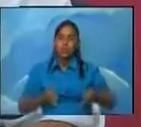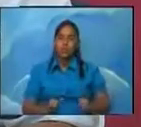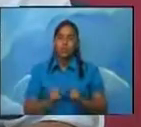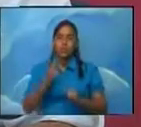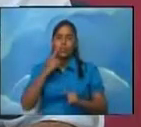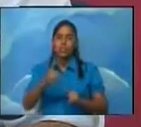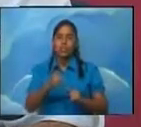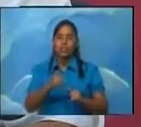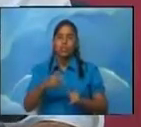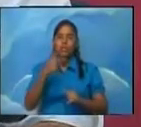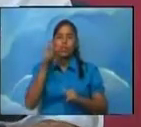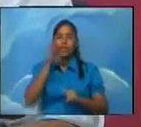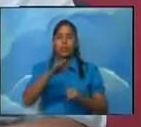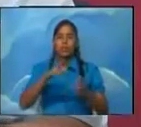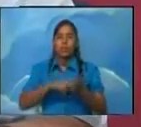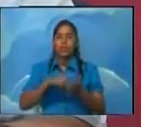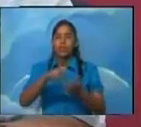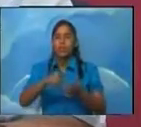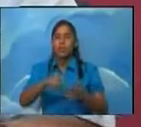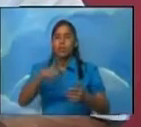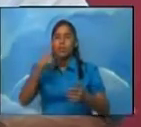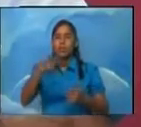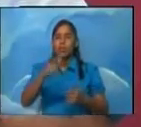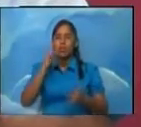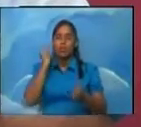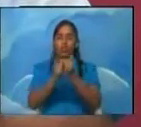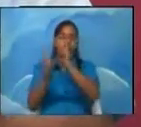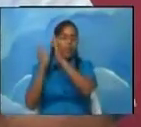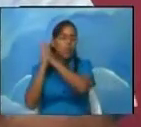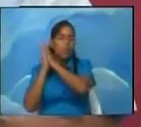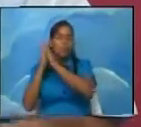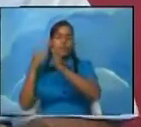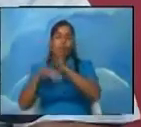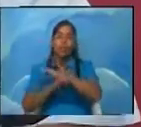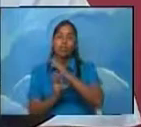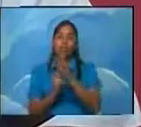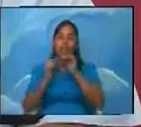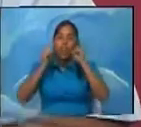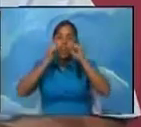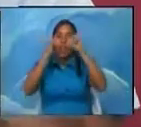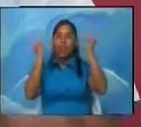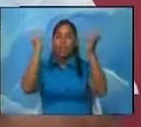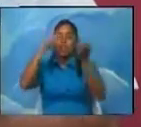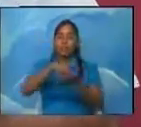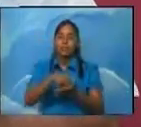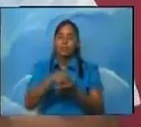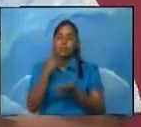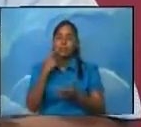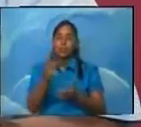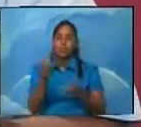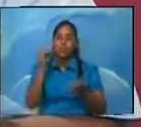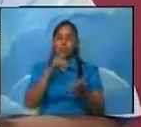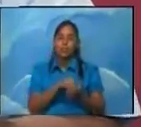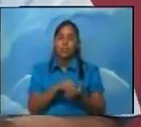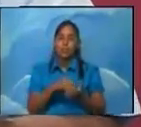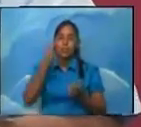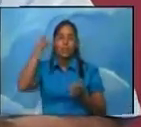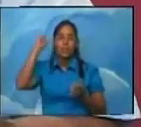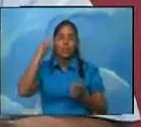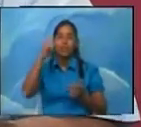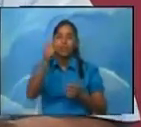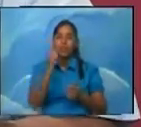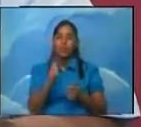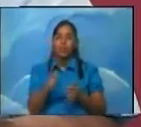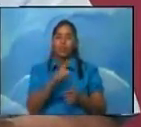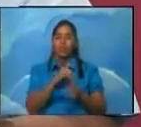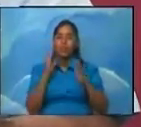Dice, cuando andes por el camino, cuando te acuestes y cuando te levantes. Una vez, recuerdo un testimonio